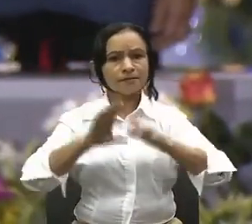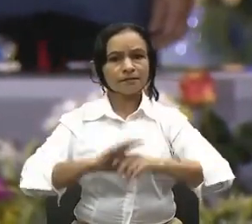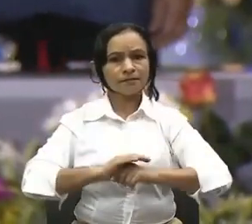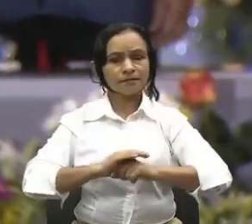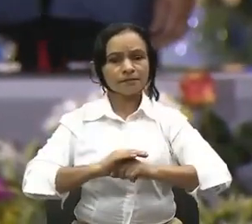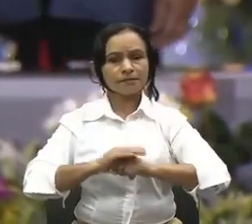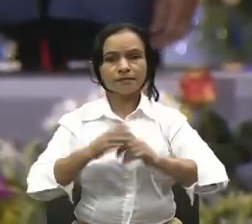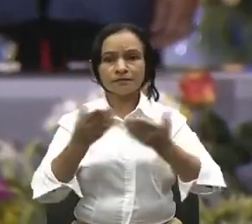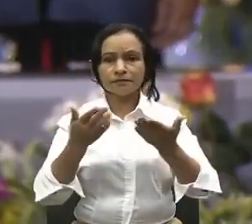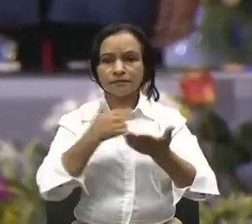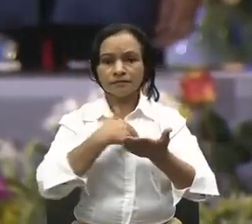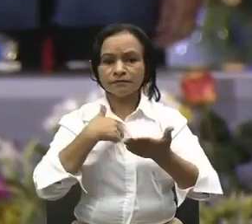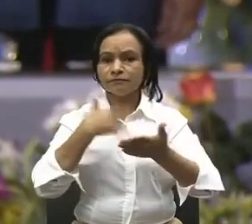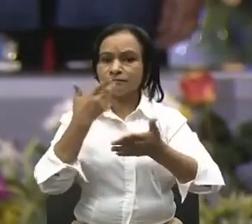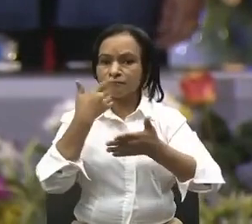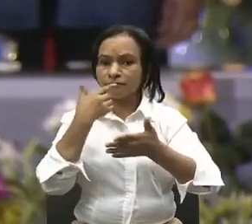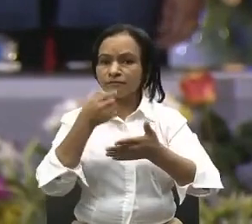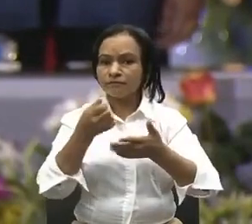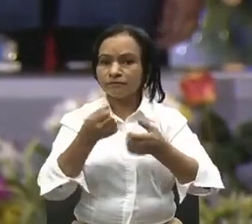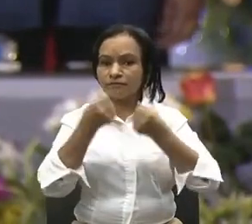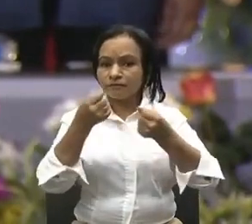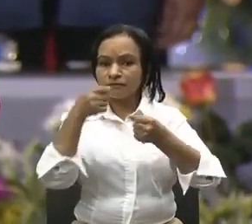Duro contra ellos.